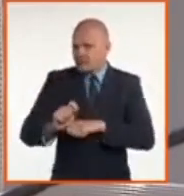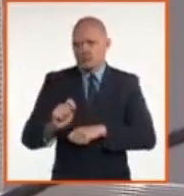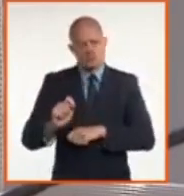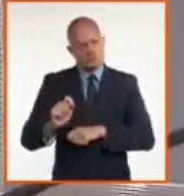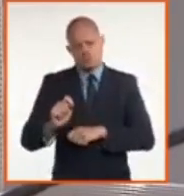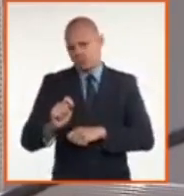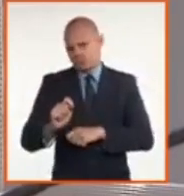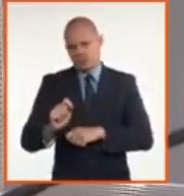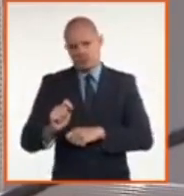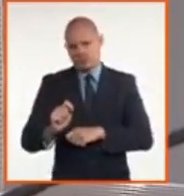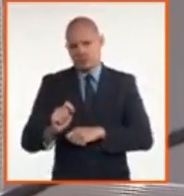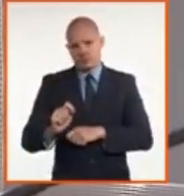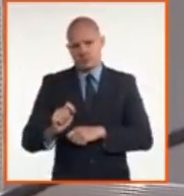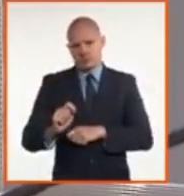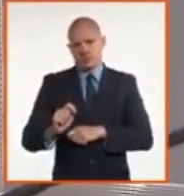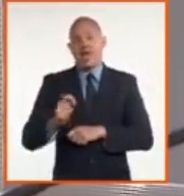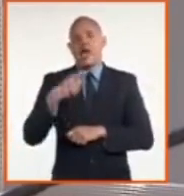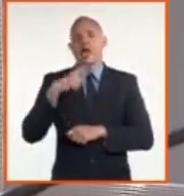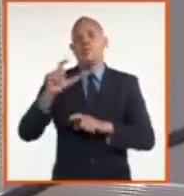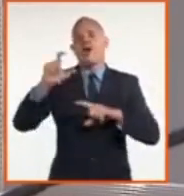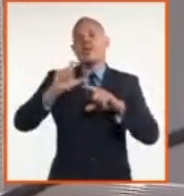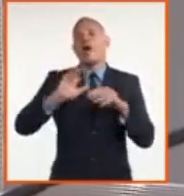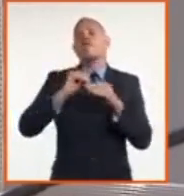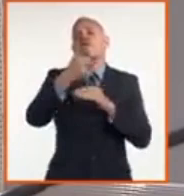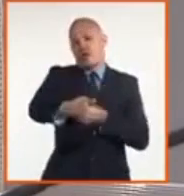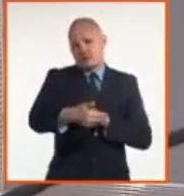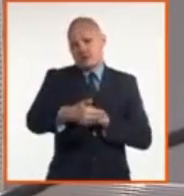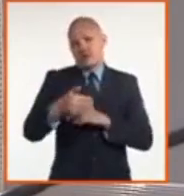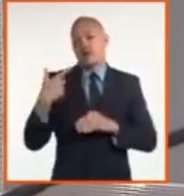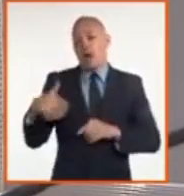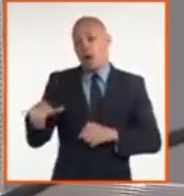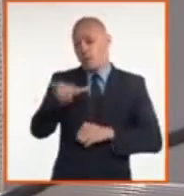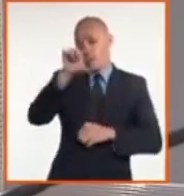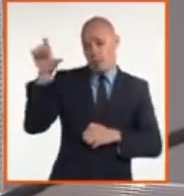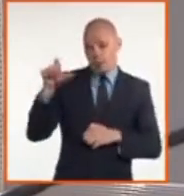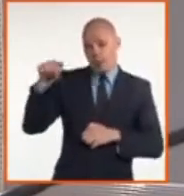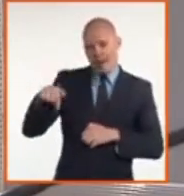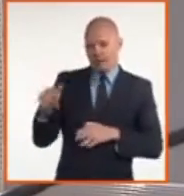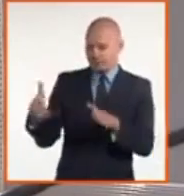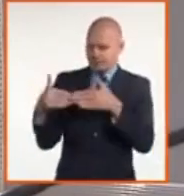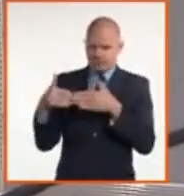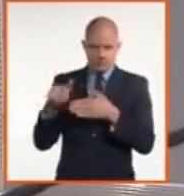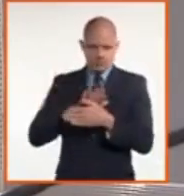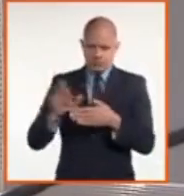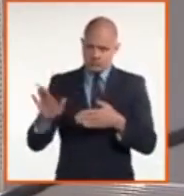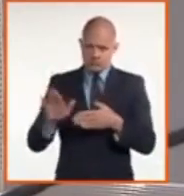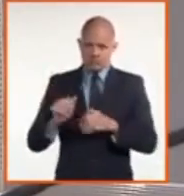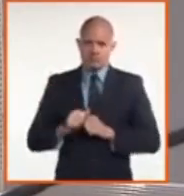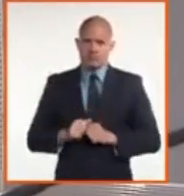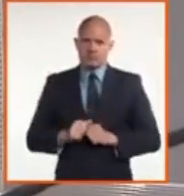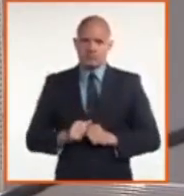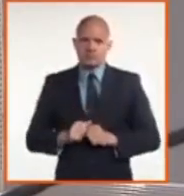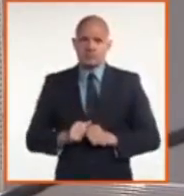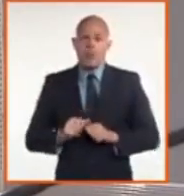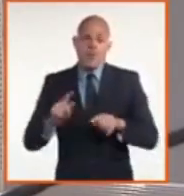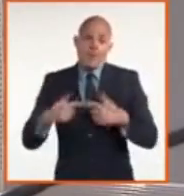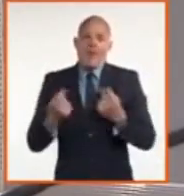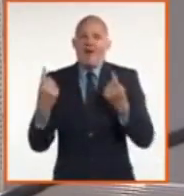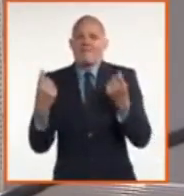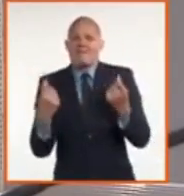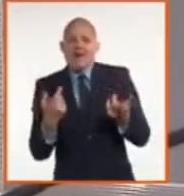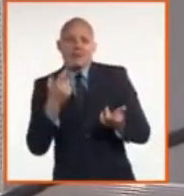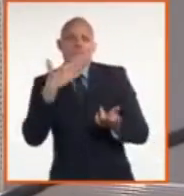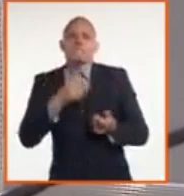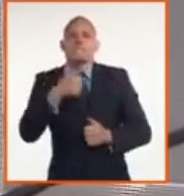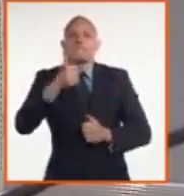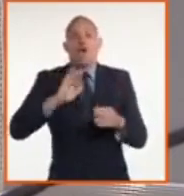a ese mercado en divisa es decir a que puedan adquirir las divisas que ellos necesiten o que requieran para hacer